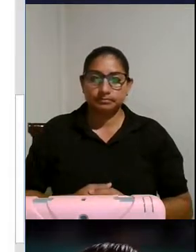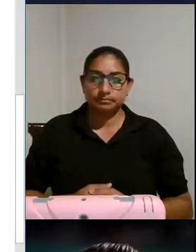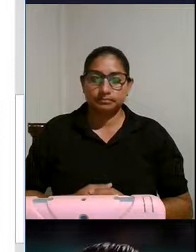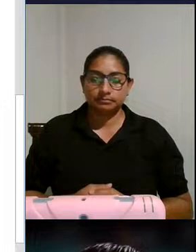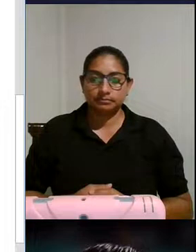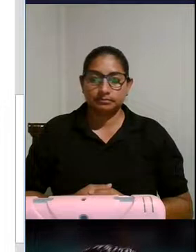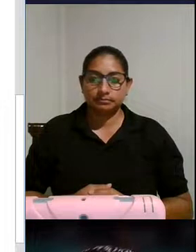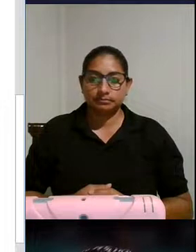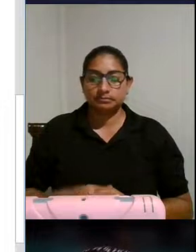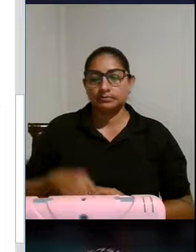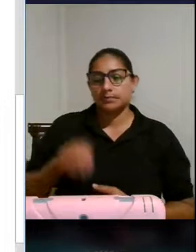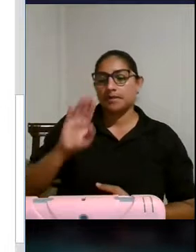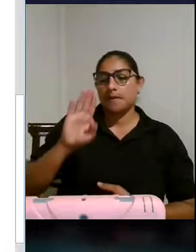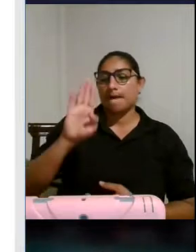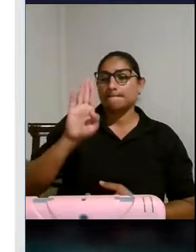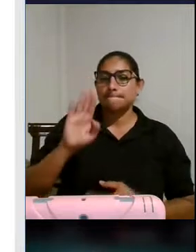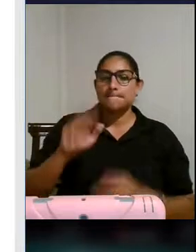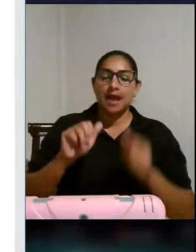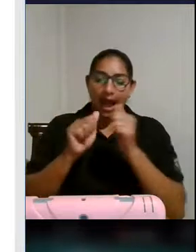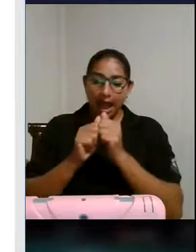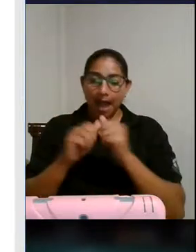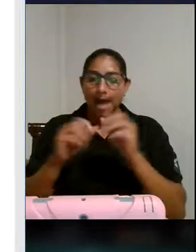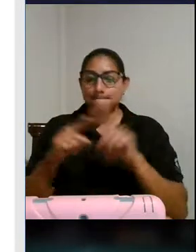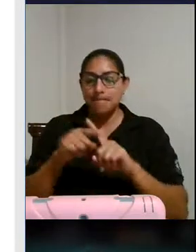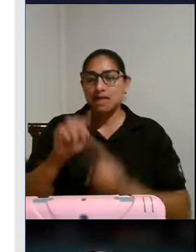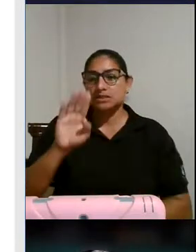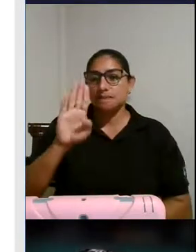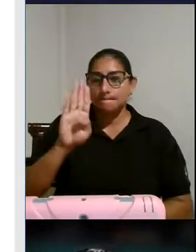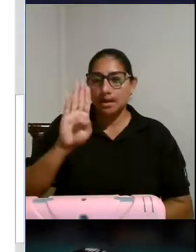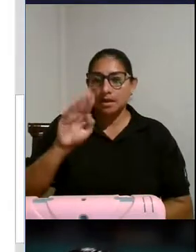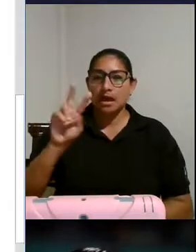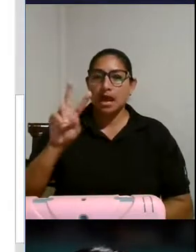al cuadrado, sí. La de a más b a la 2.